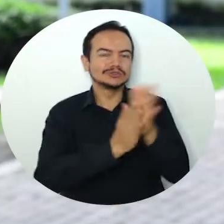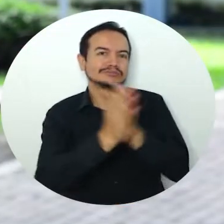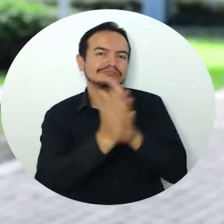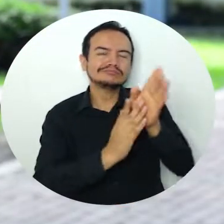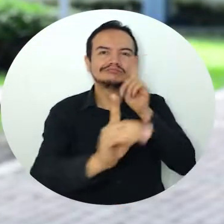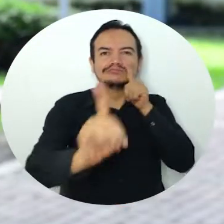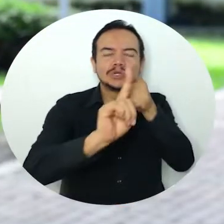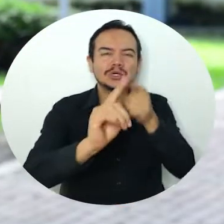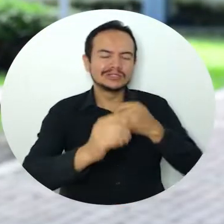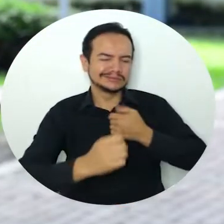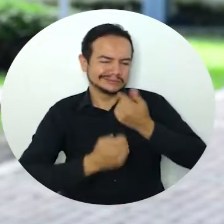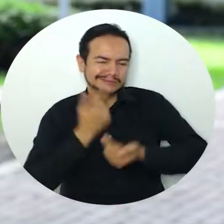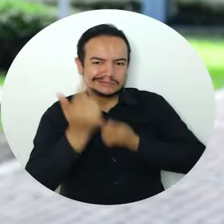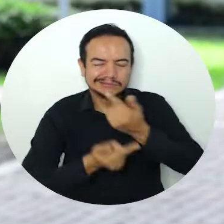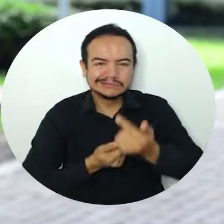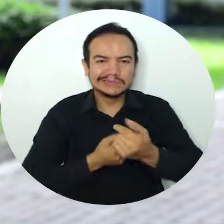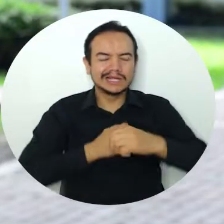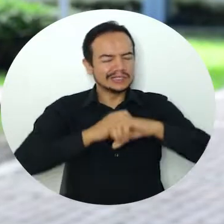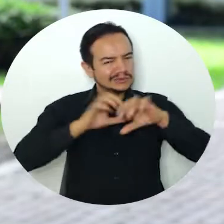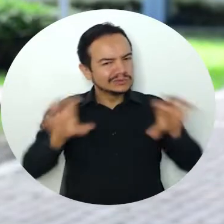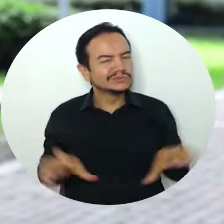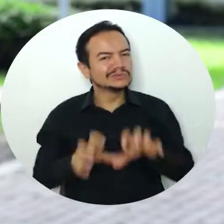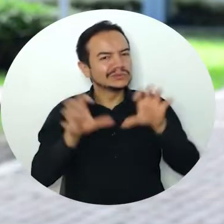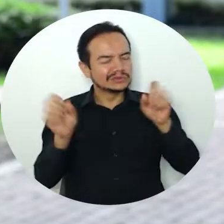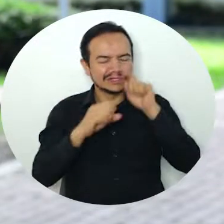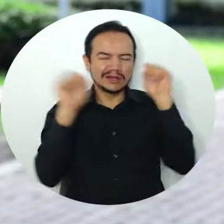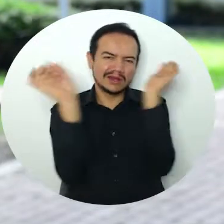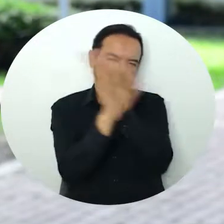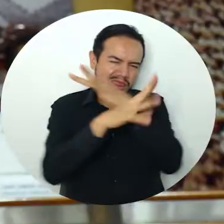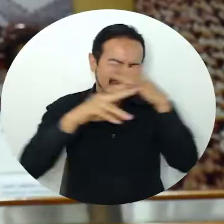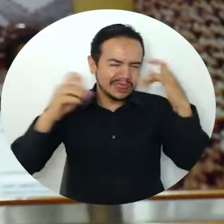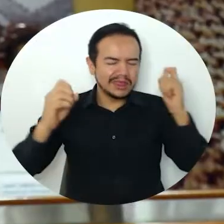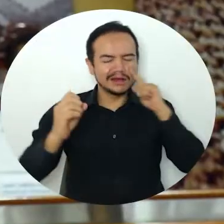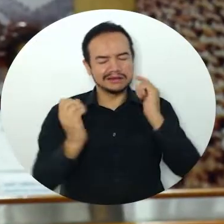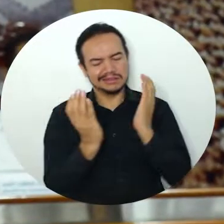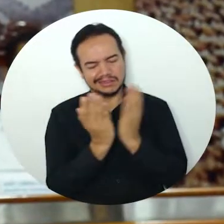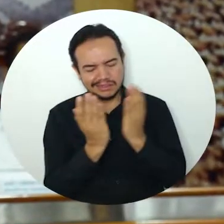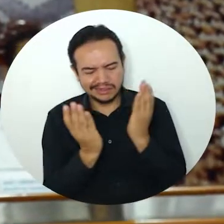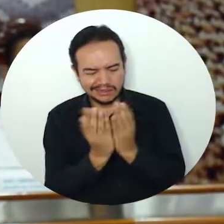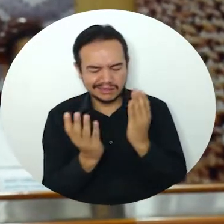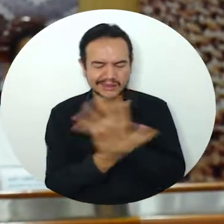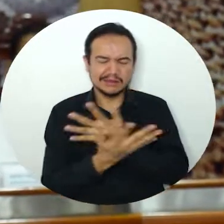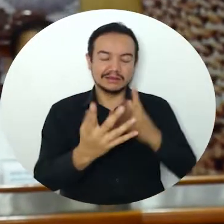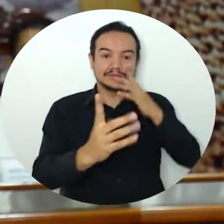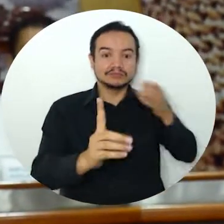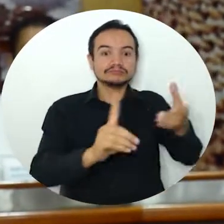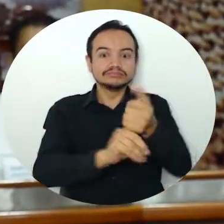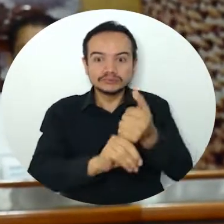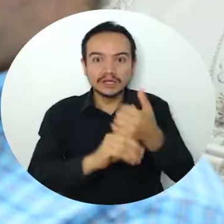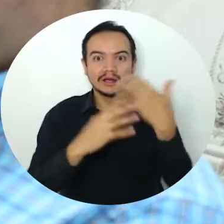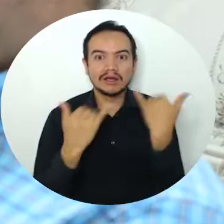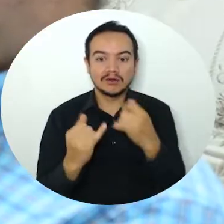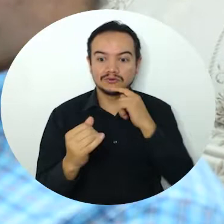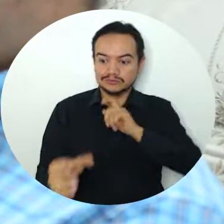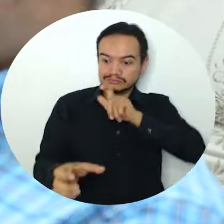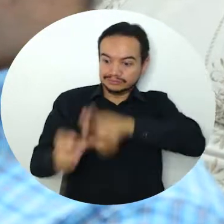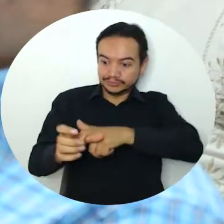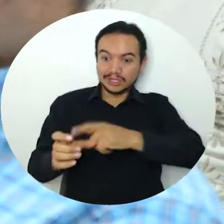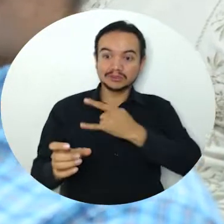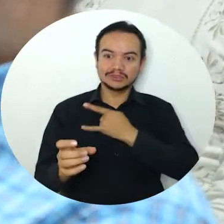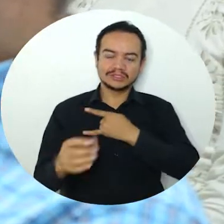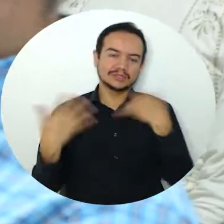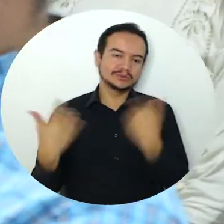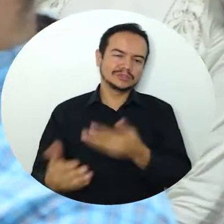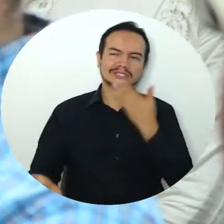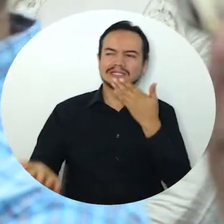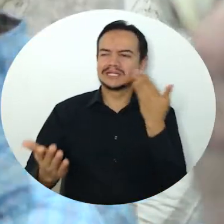sueño, representa mucho trabajo, mucho esfuerzo, noches y largas jornadas de estudio. La verdad es un honor para mí ser parte de esta alma mater que nos brinda